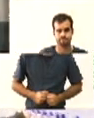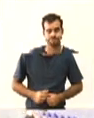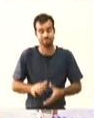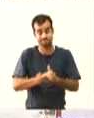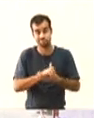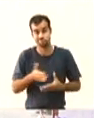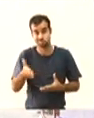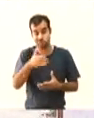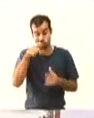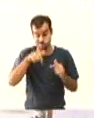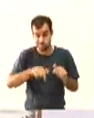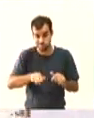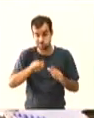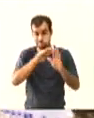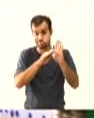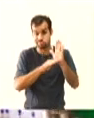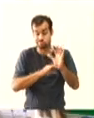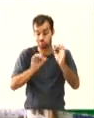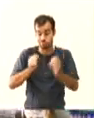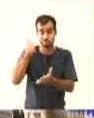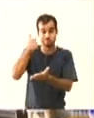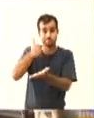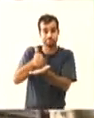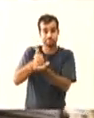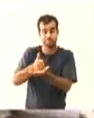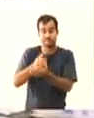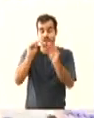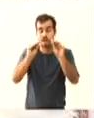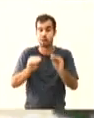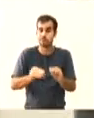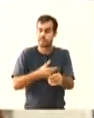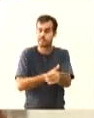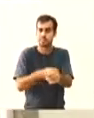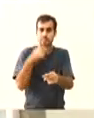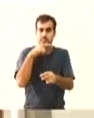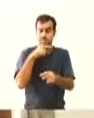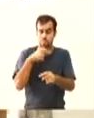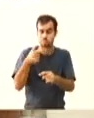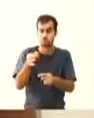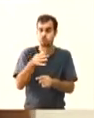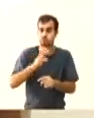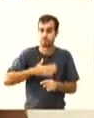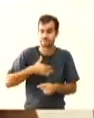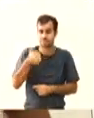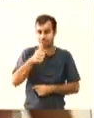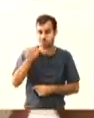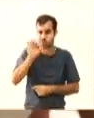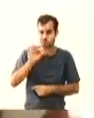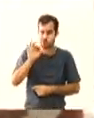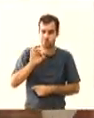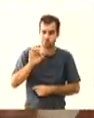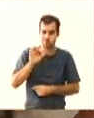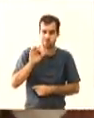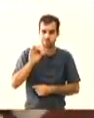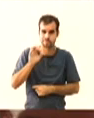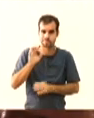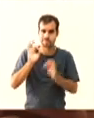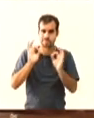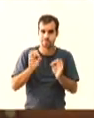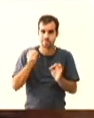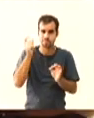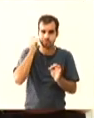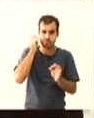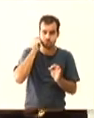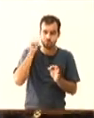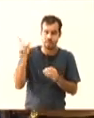Amigos, nuestro programa esta tarde ha llegado hasta el Banco de Sangre Municipal de 10 de Octubre, donde por supuesto nos recibe su directora, Milady Rodríguez. Muy buenas